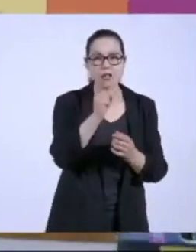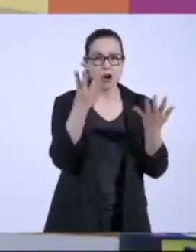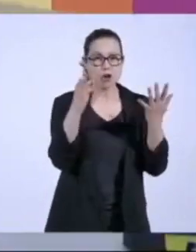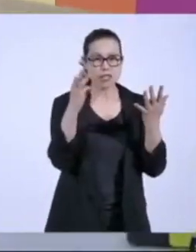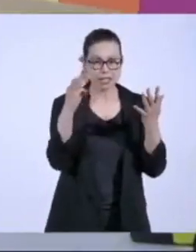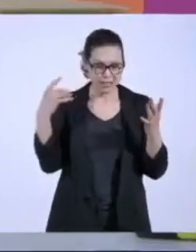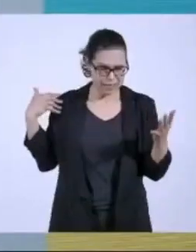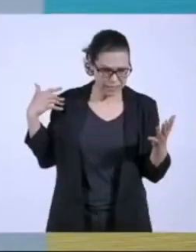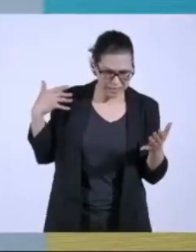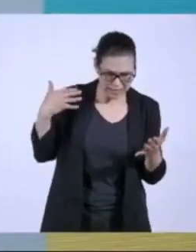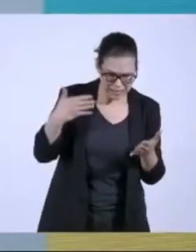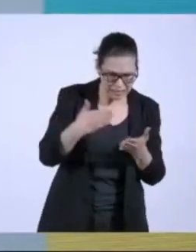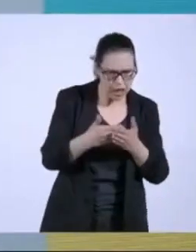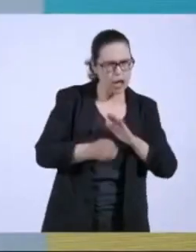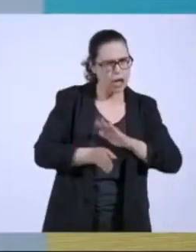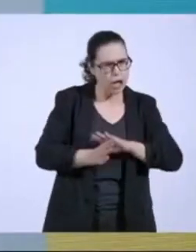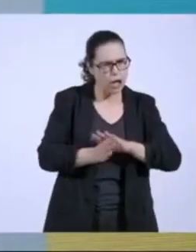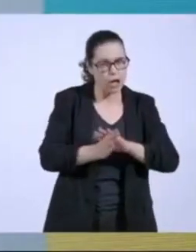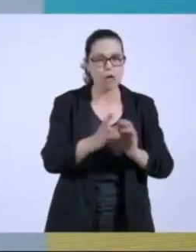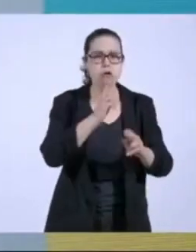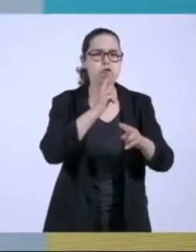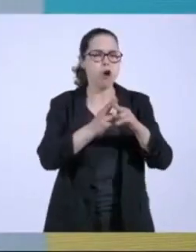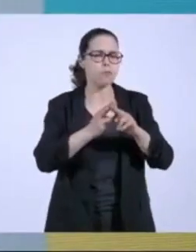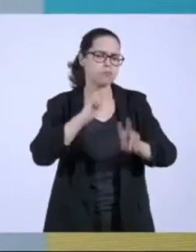do século pasado, con diferentes nomes,